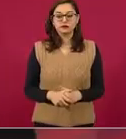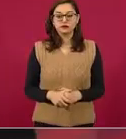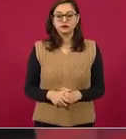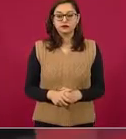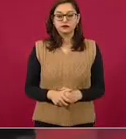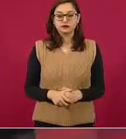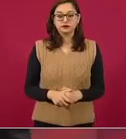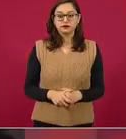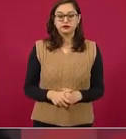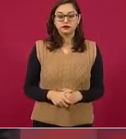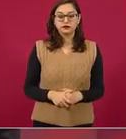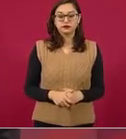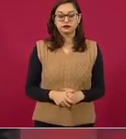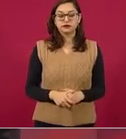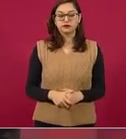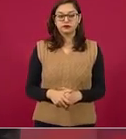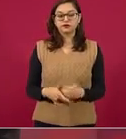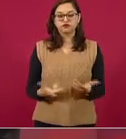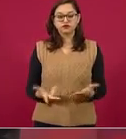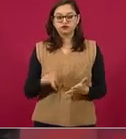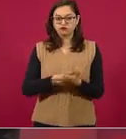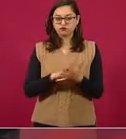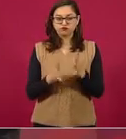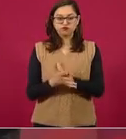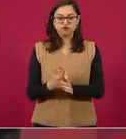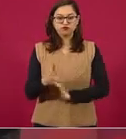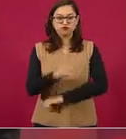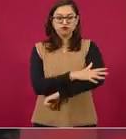se termine con el influyentismo.